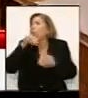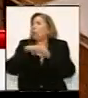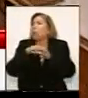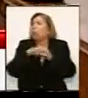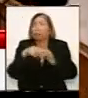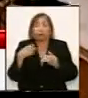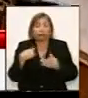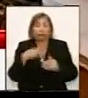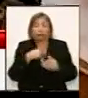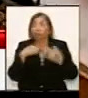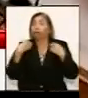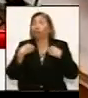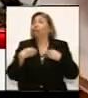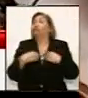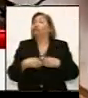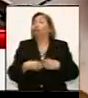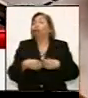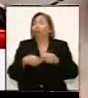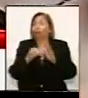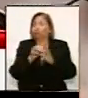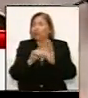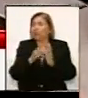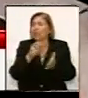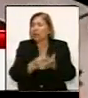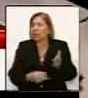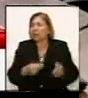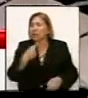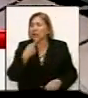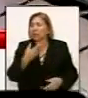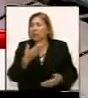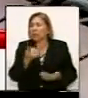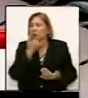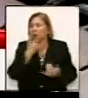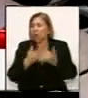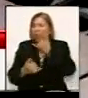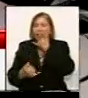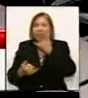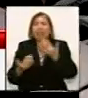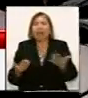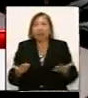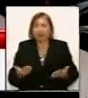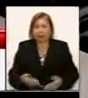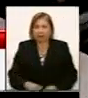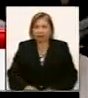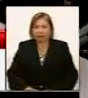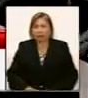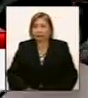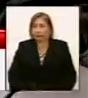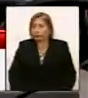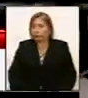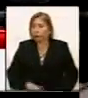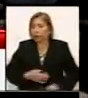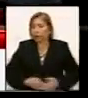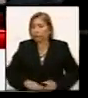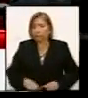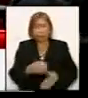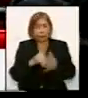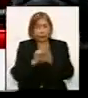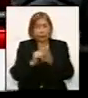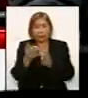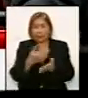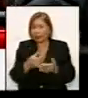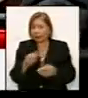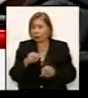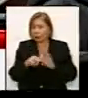abogados sabemos que una acción de inconstitucionalidad, ¿qué produce? ¿Cuál es el efecto de una acción de inconstitucionalidad? Expulsar la norma que es